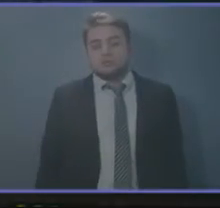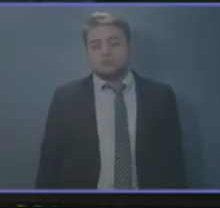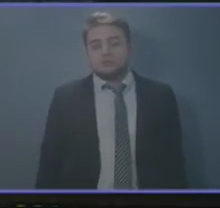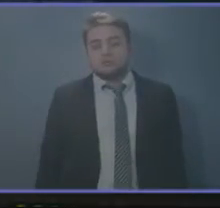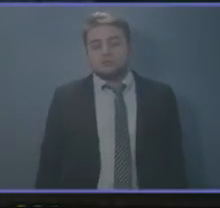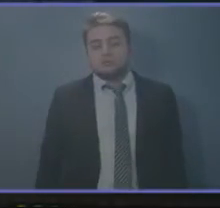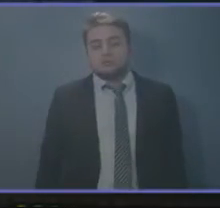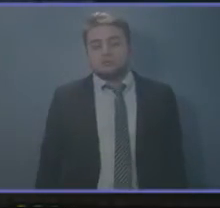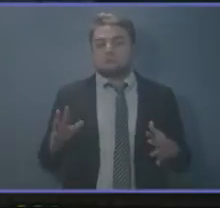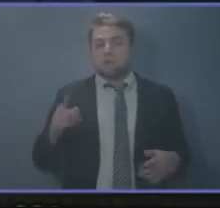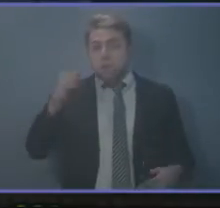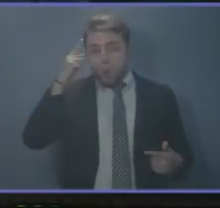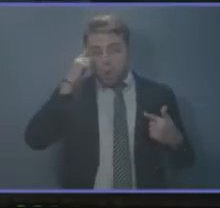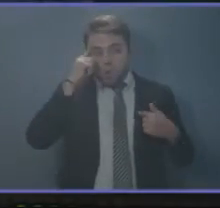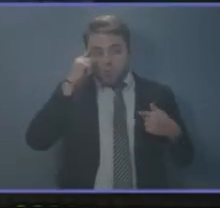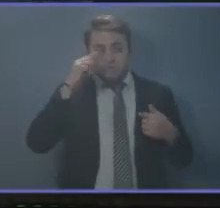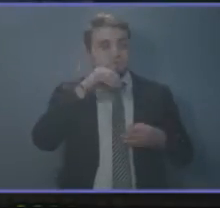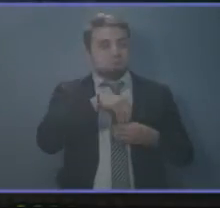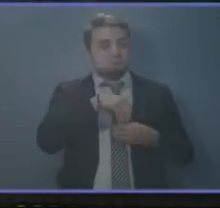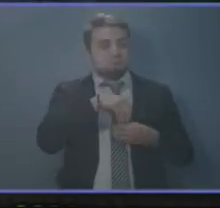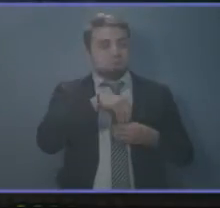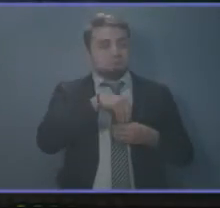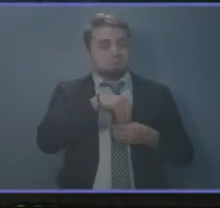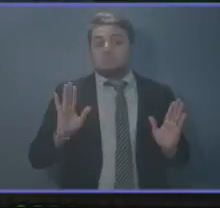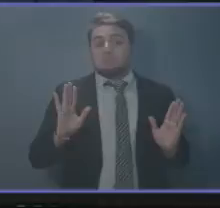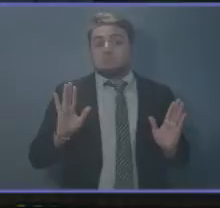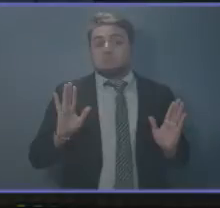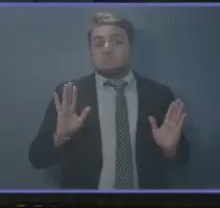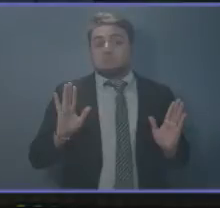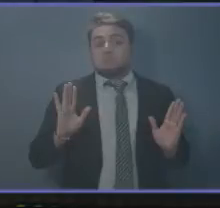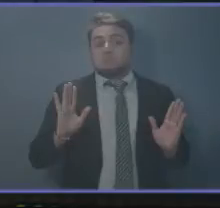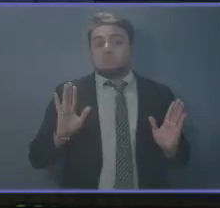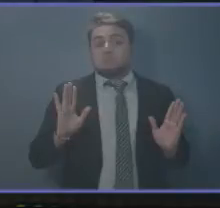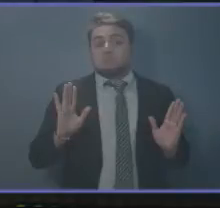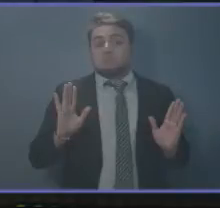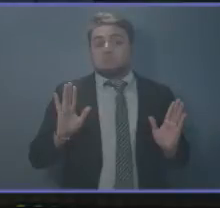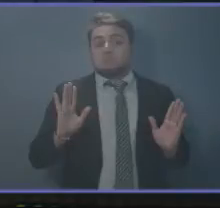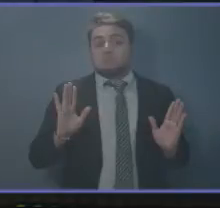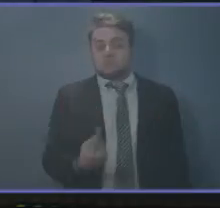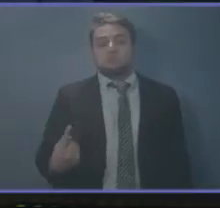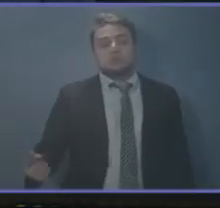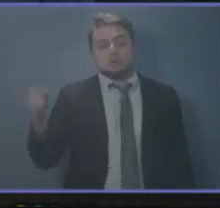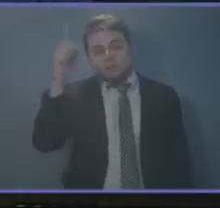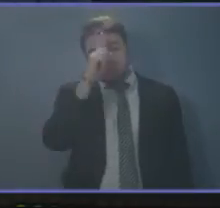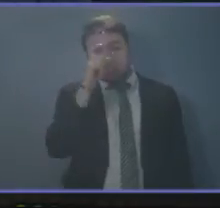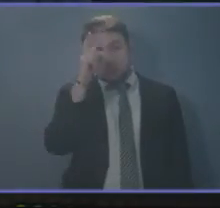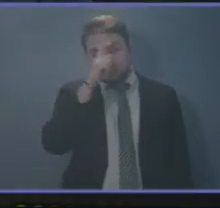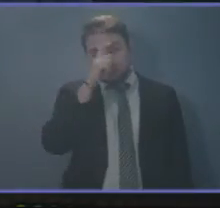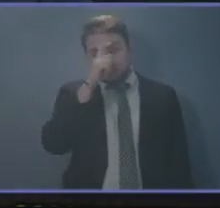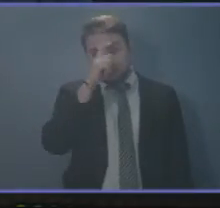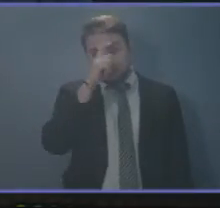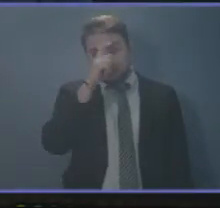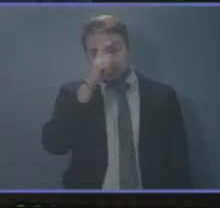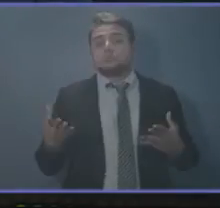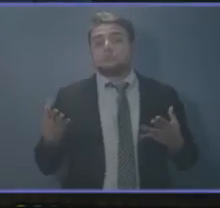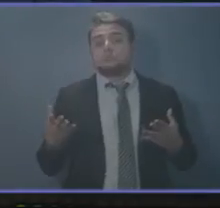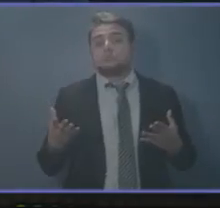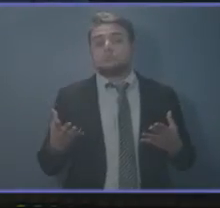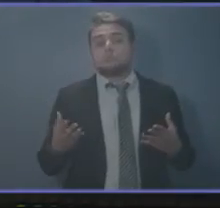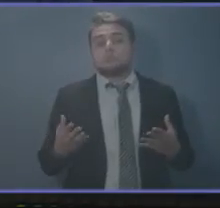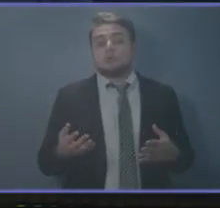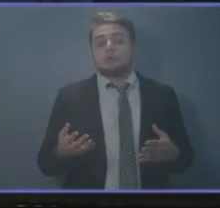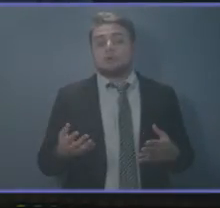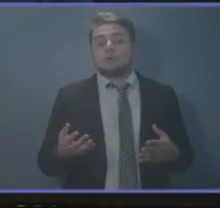quedará el apoyar o no a empleados. En su mayoría son